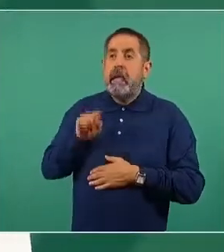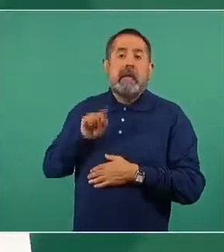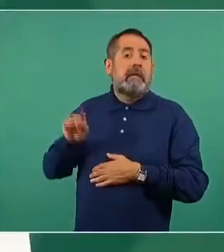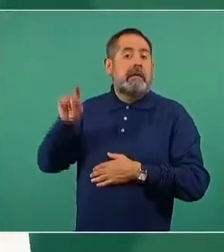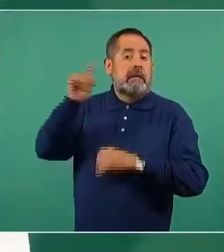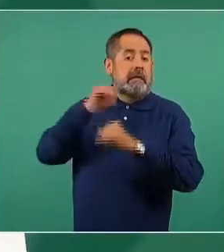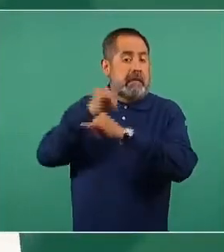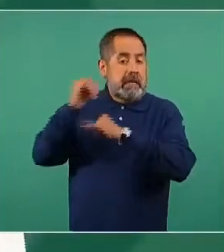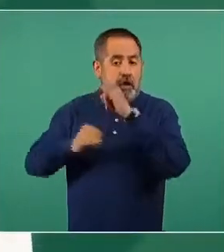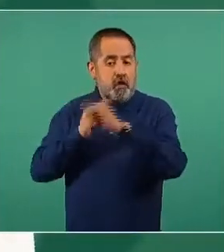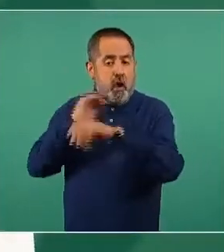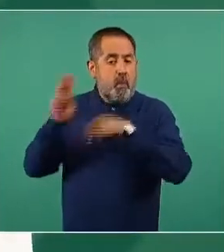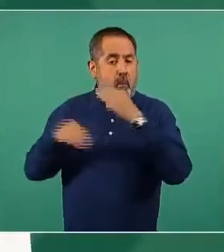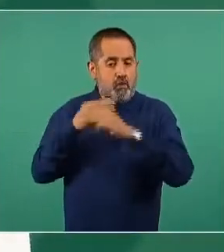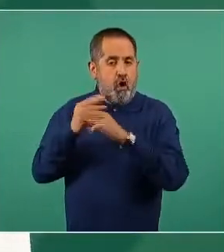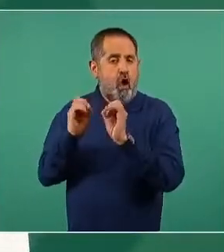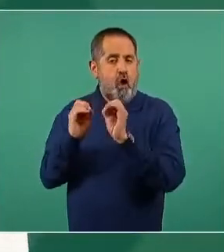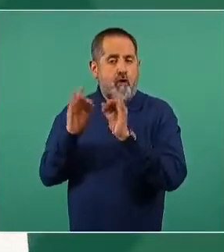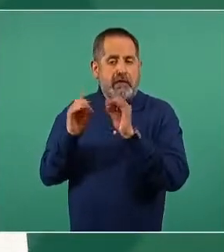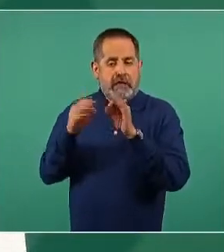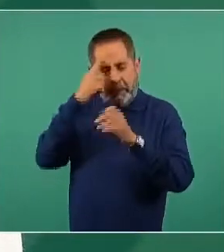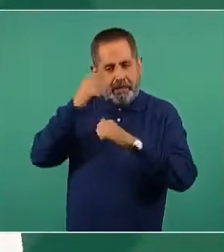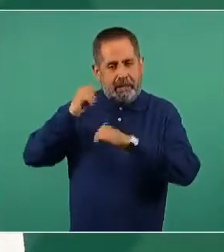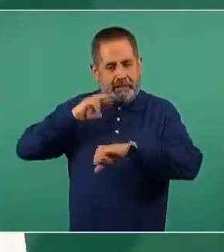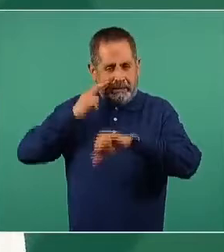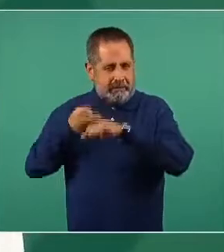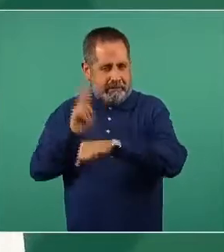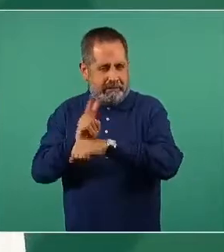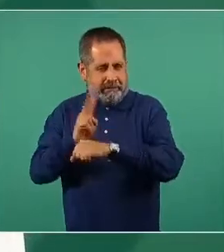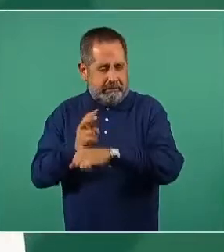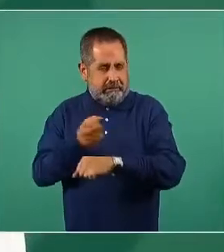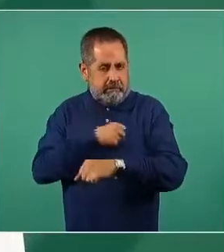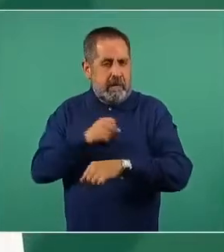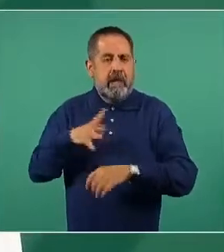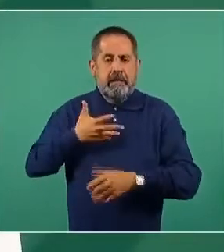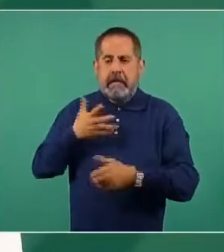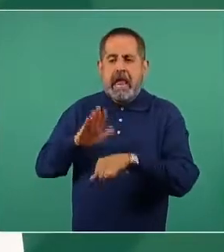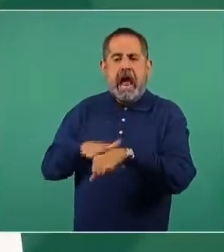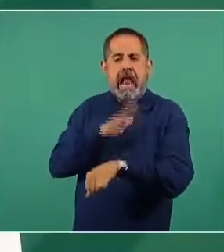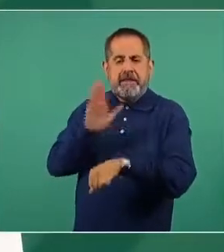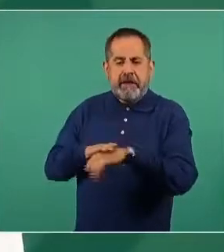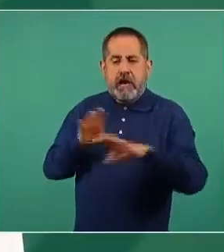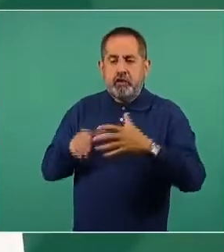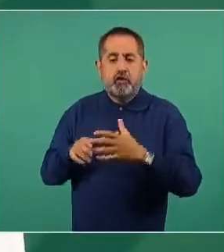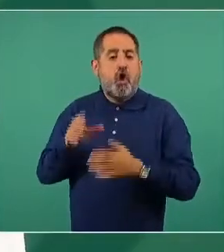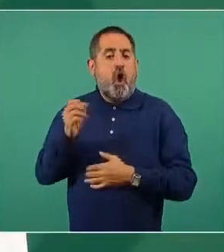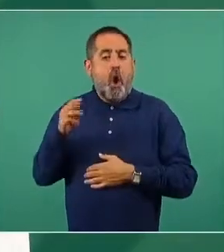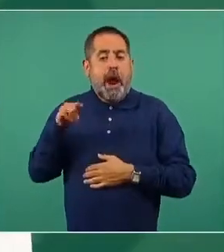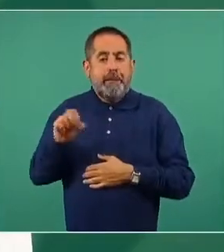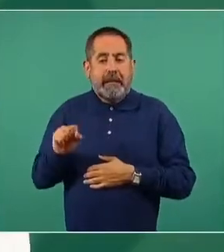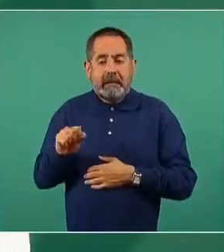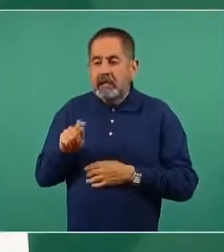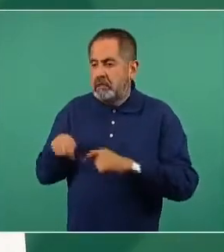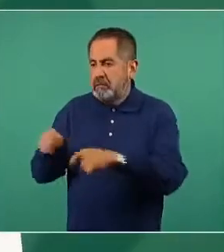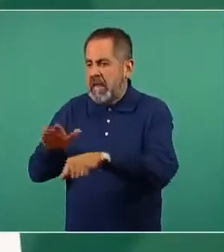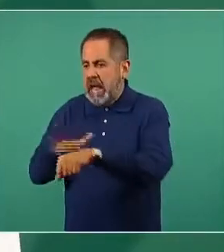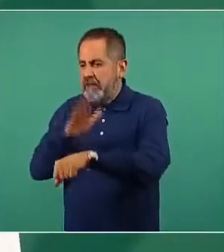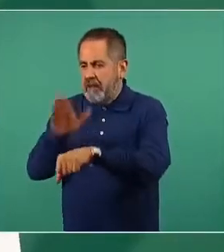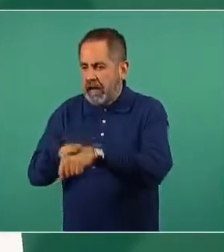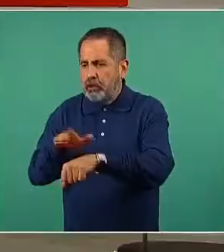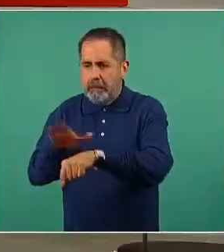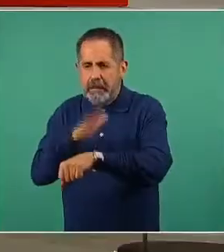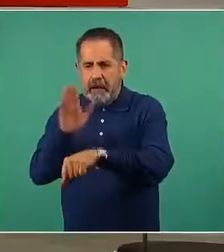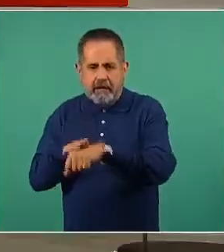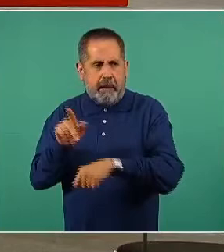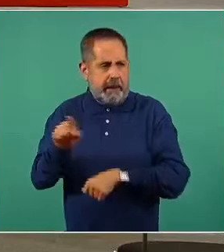regulación sanitaria del mundo son clasificadas o calificadas por la Organización Mundial de la Salud con base en su